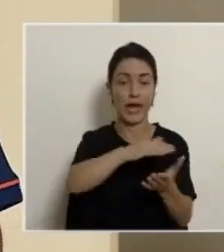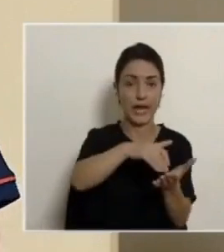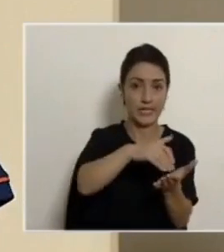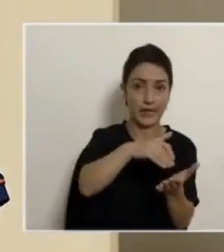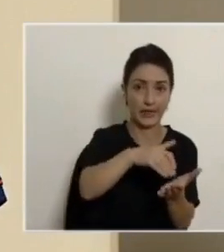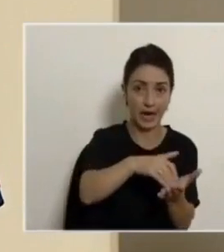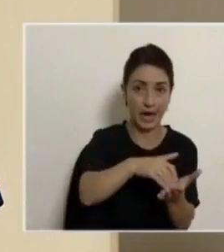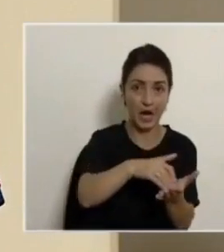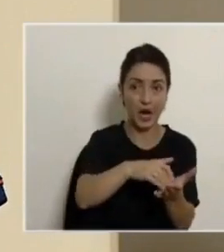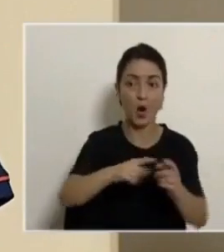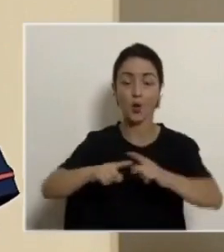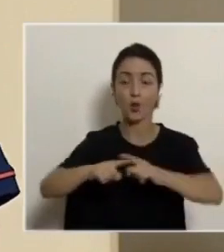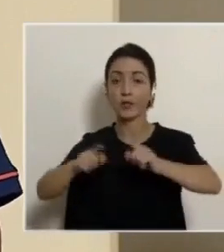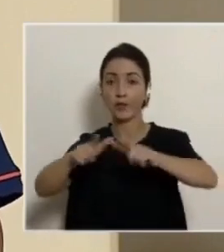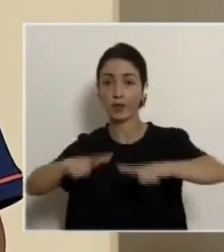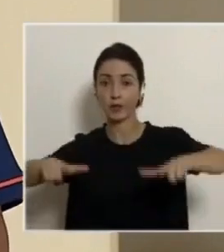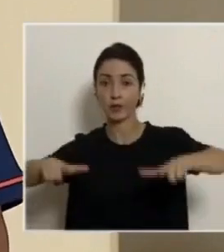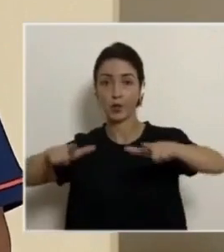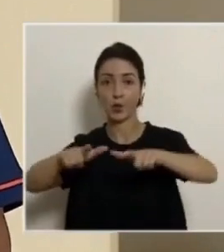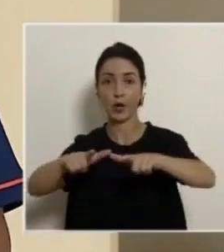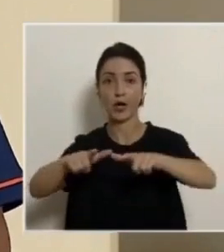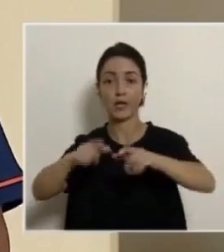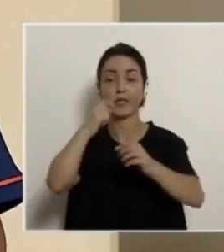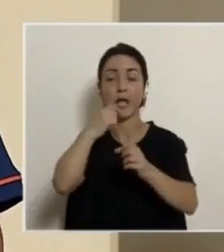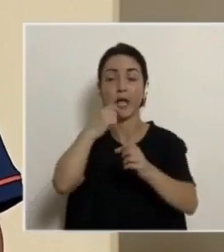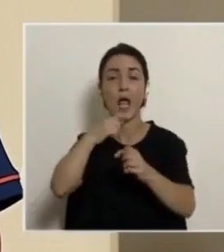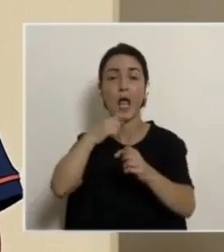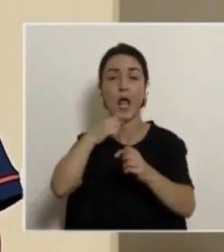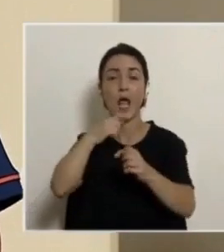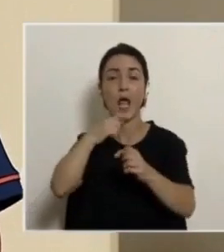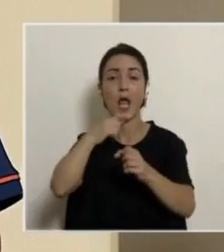en las regiones periféricas, el cumplimiento del